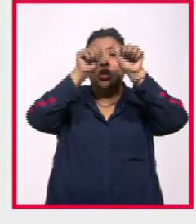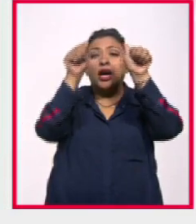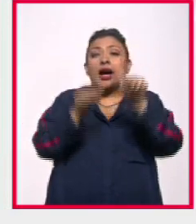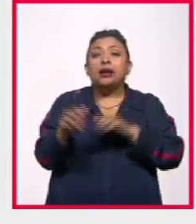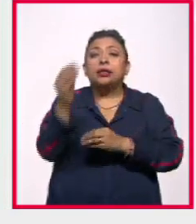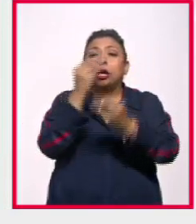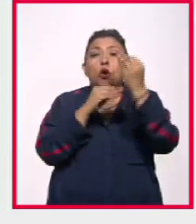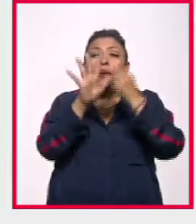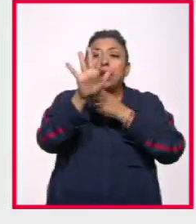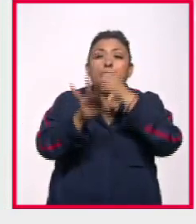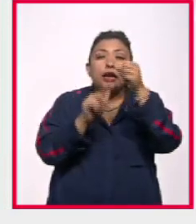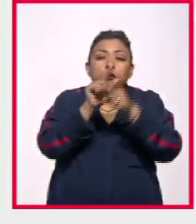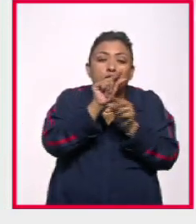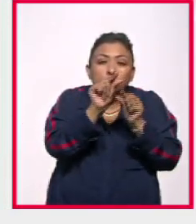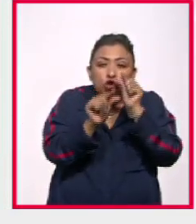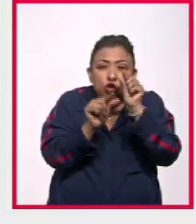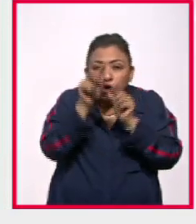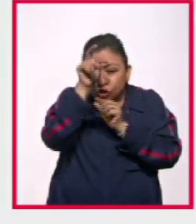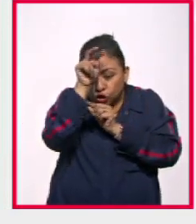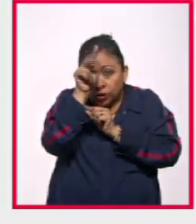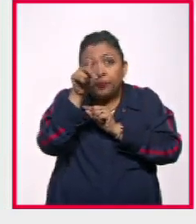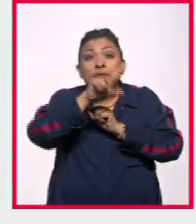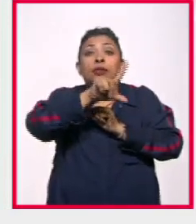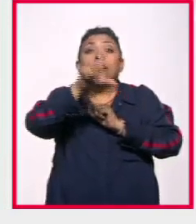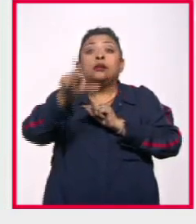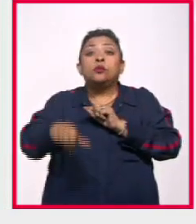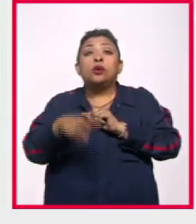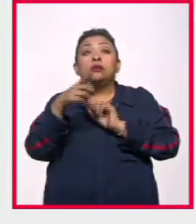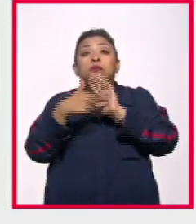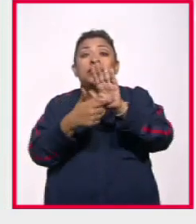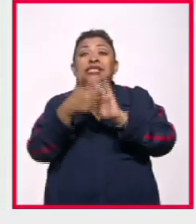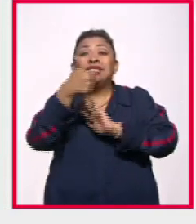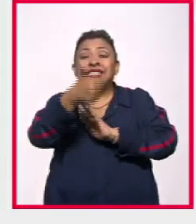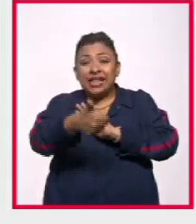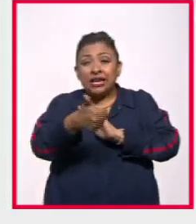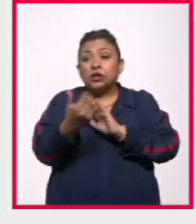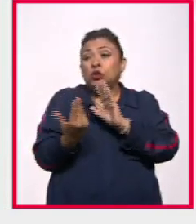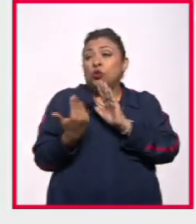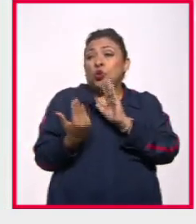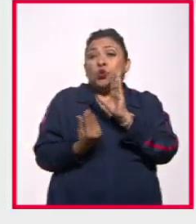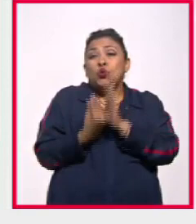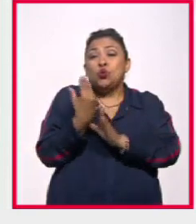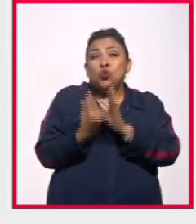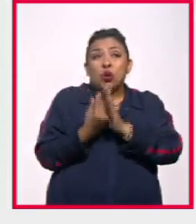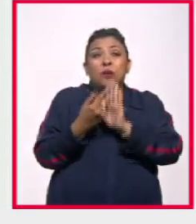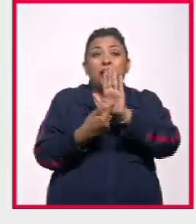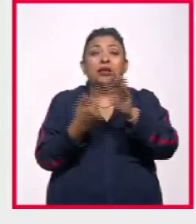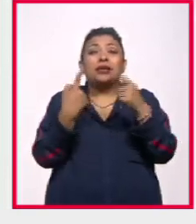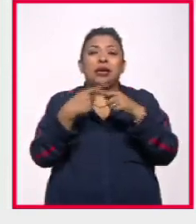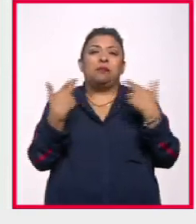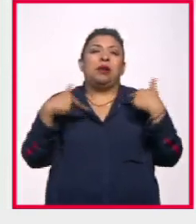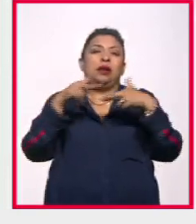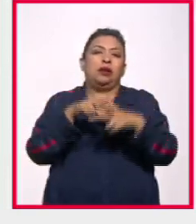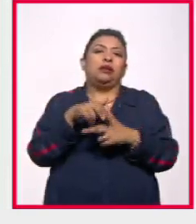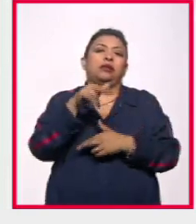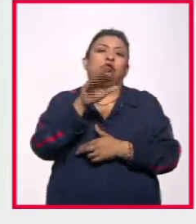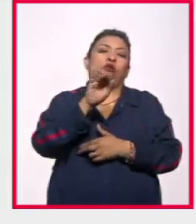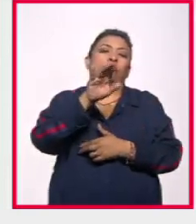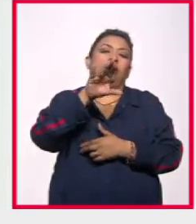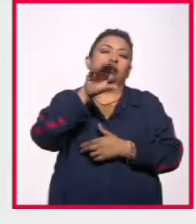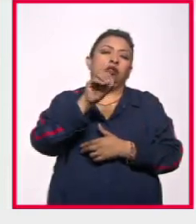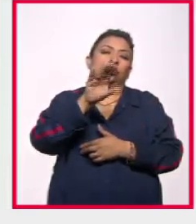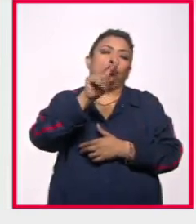de comer insectos, y en la que de manera póstuma se presentan 6 obras de reciente creación del maestro oaxaqueño Francisco